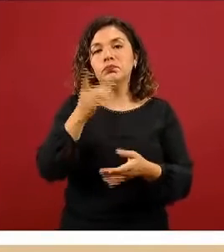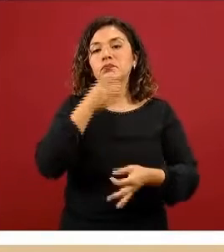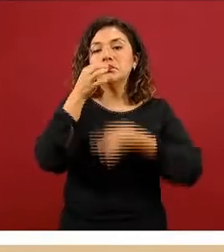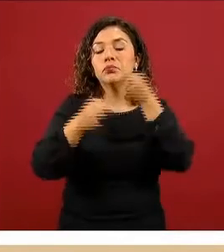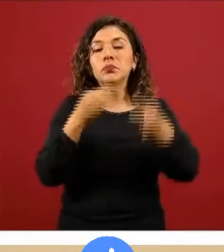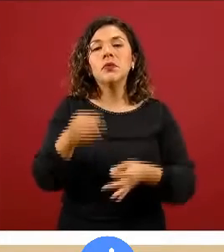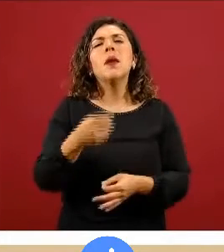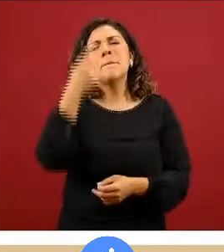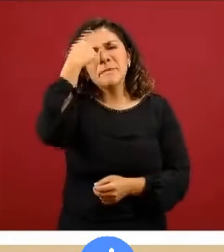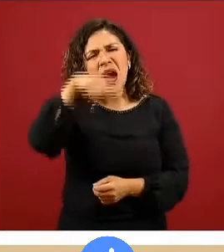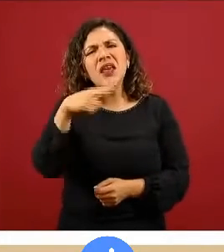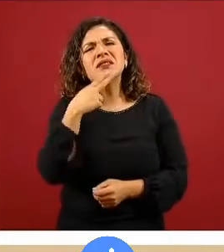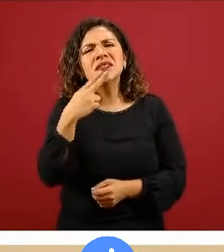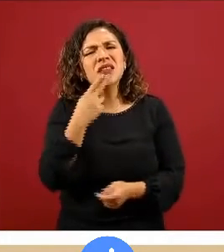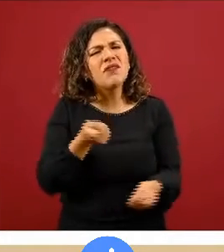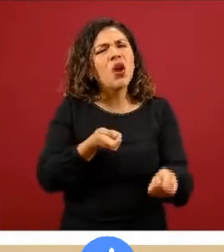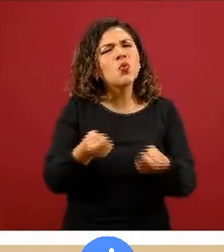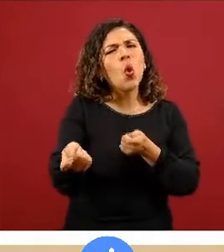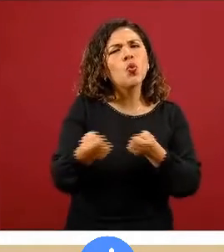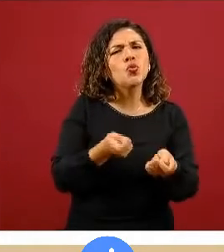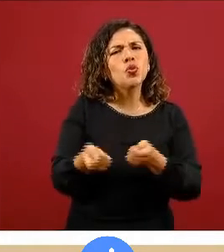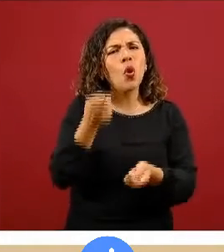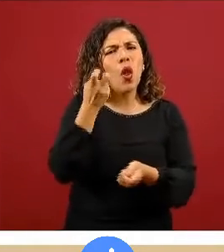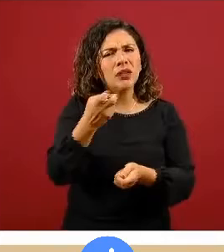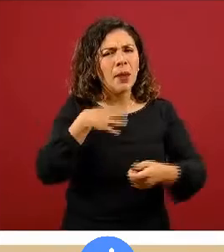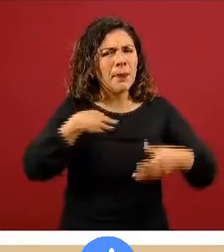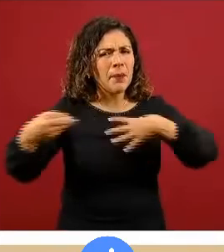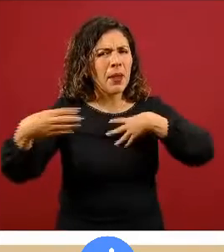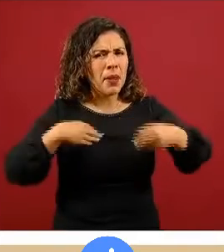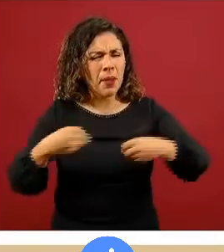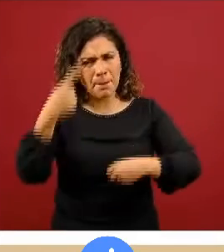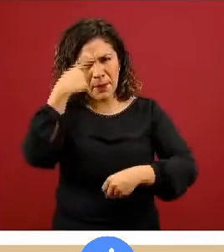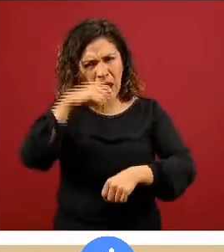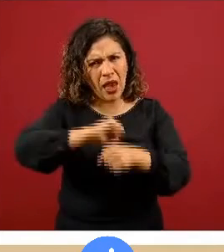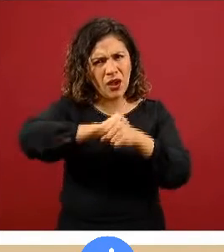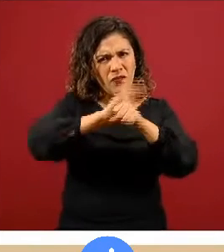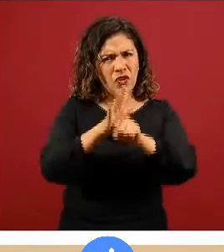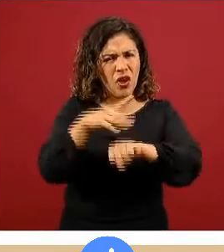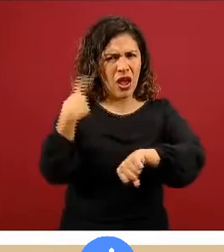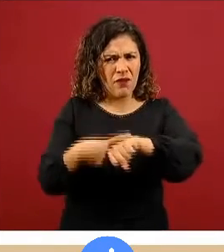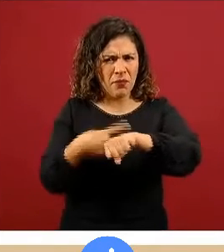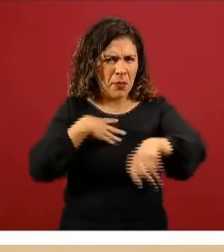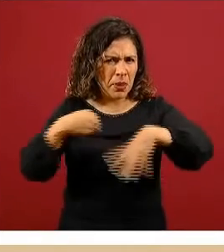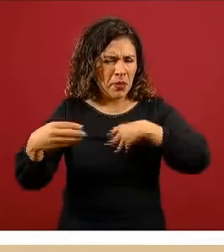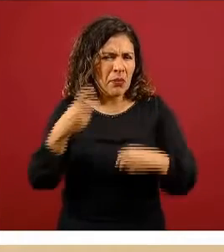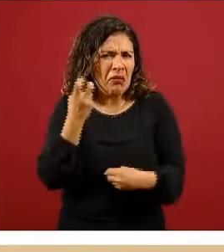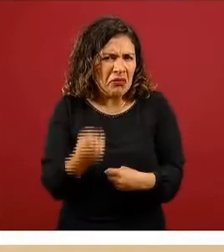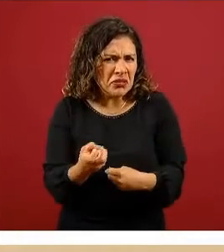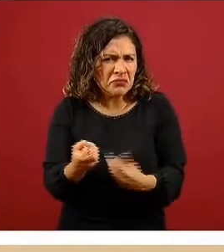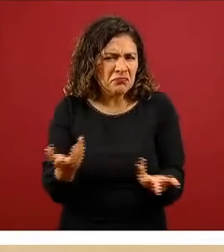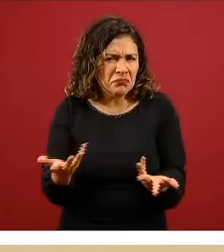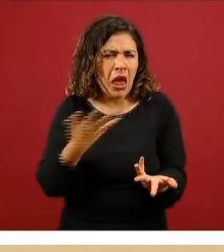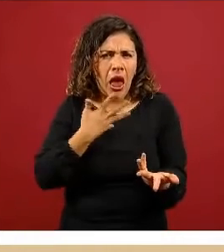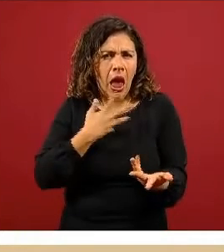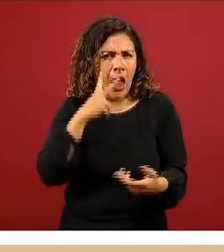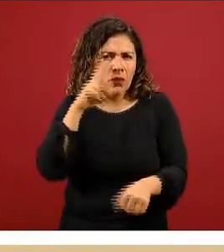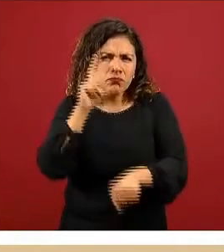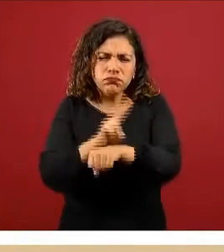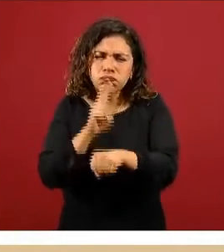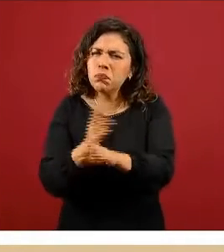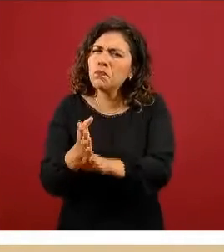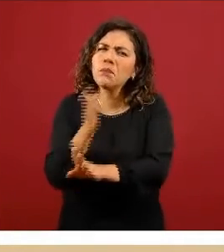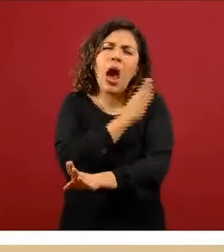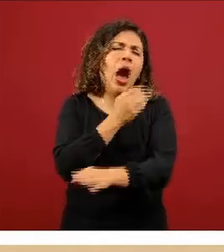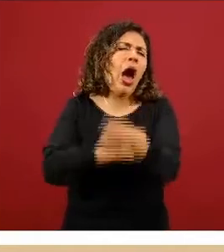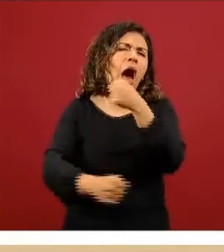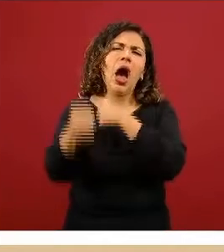dos objetivos fundamentales del control epidémico para una pandemia de esta naturaleza y que fueron contemplados desde hace